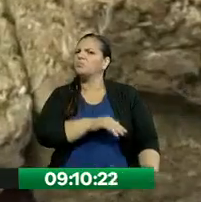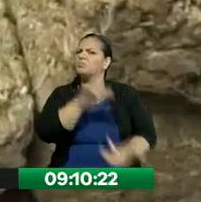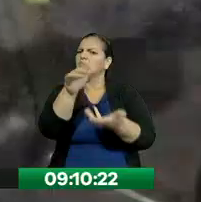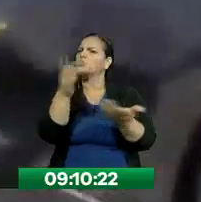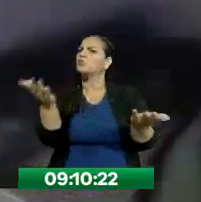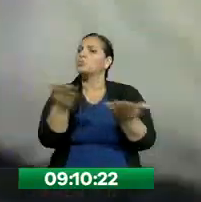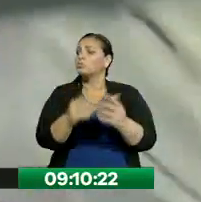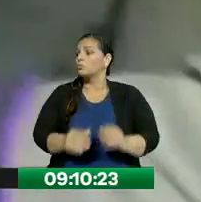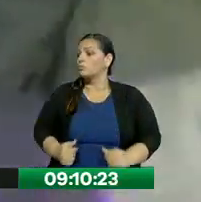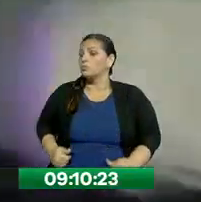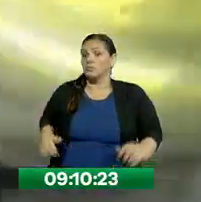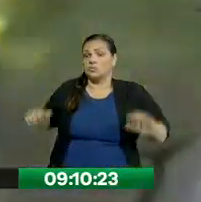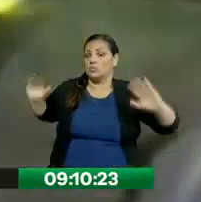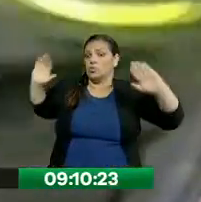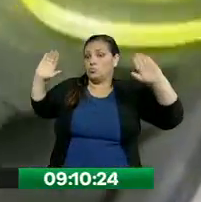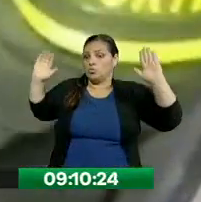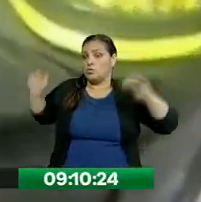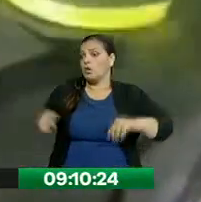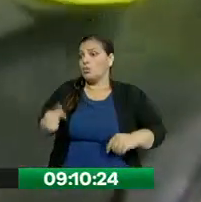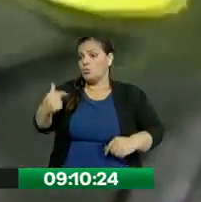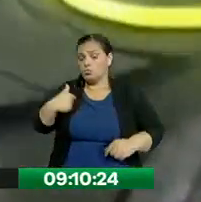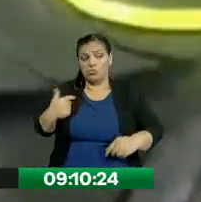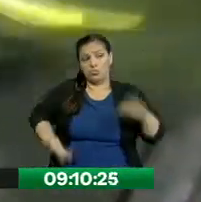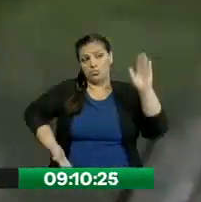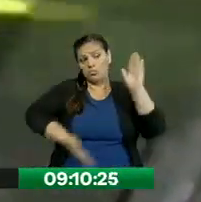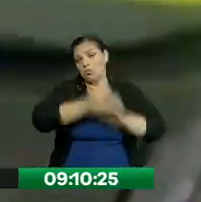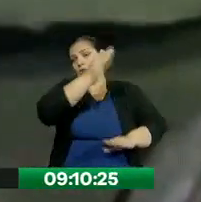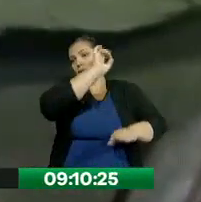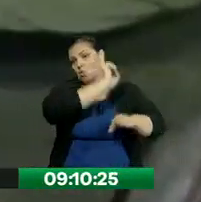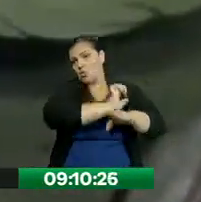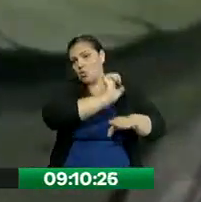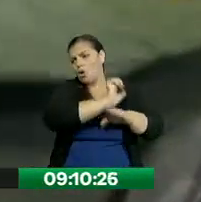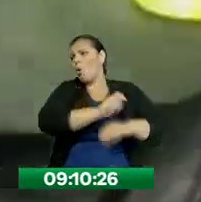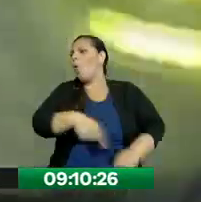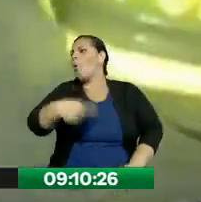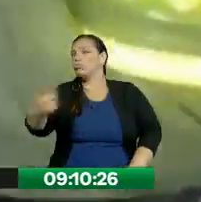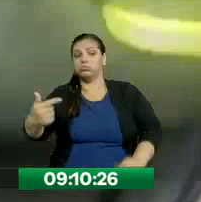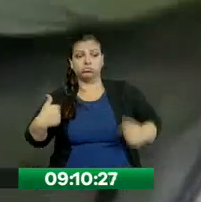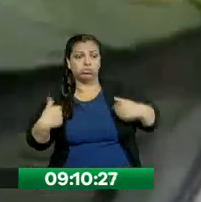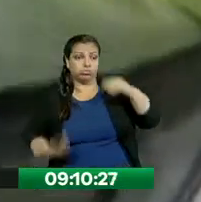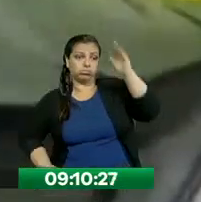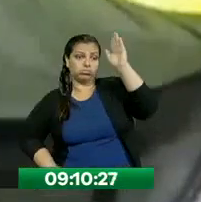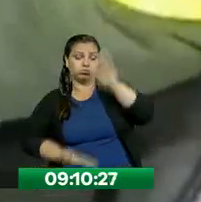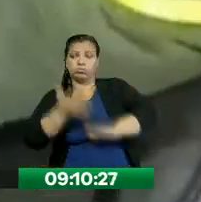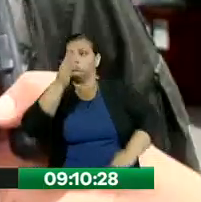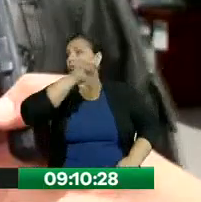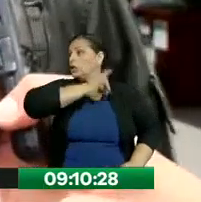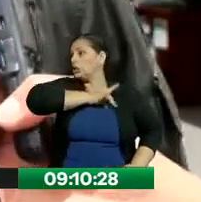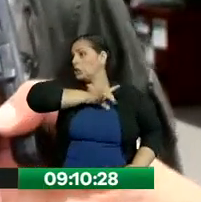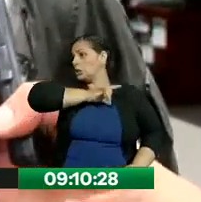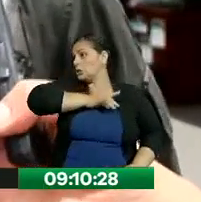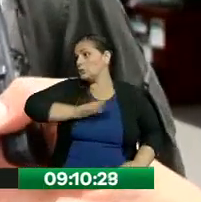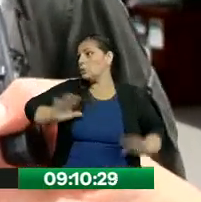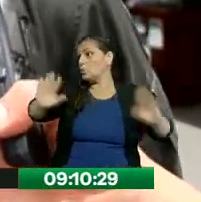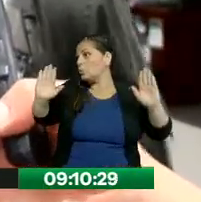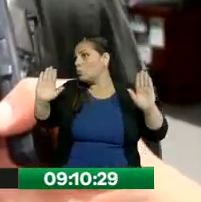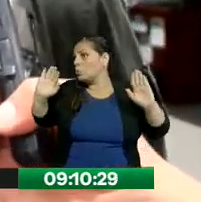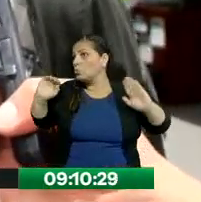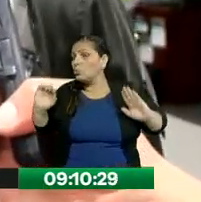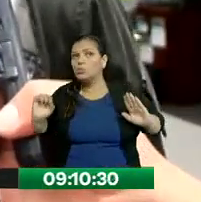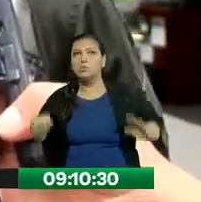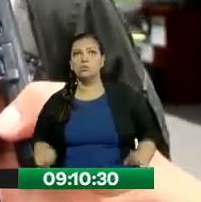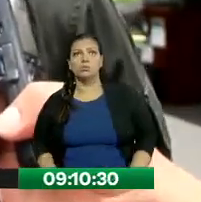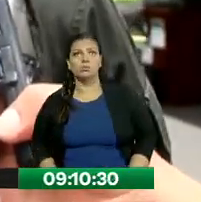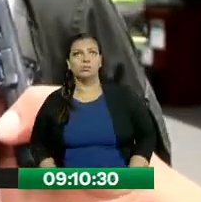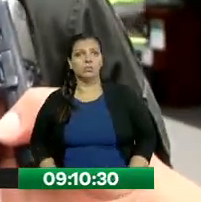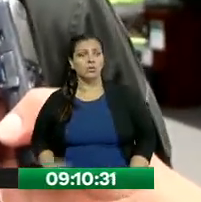hasta Chile, mientras otros hasta Ecuador. Lo cierto es que tanto el conductor, el ayudante y 5 personas más ahora están detenidas. Estamos aquí en Ipiales, básicamente